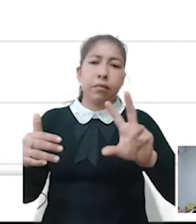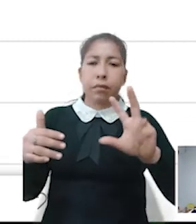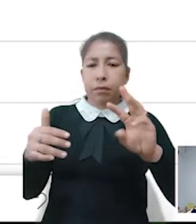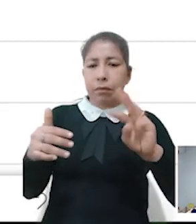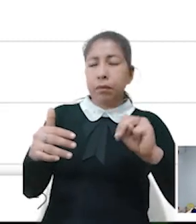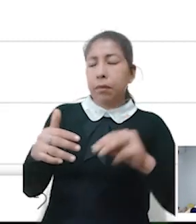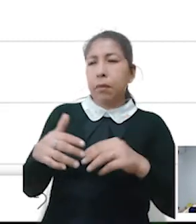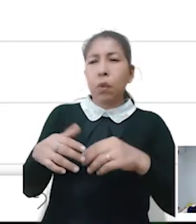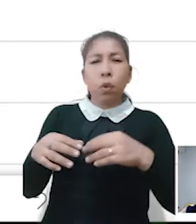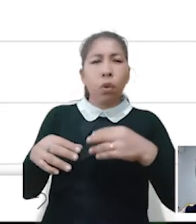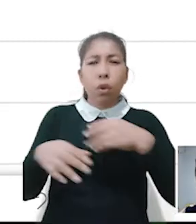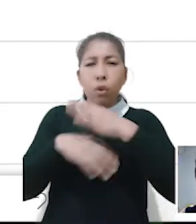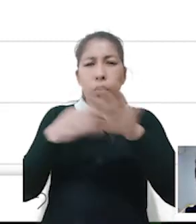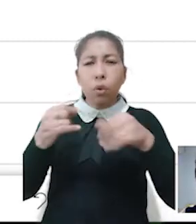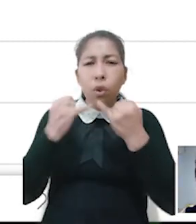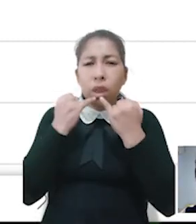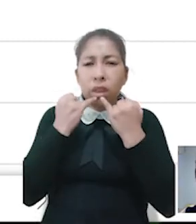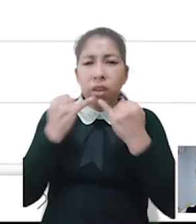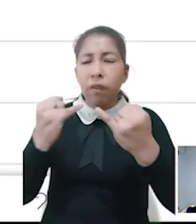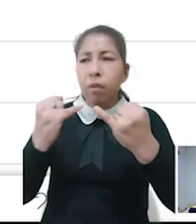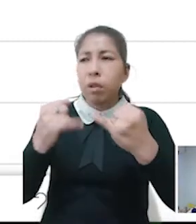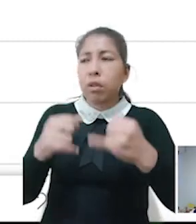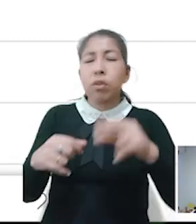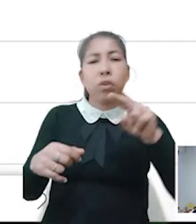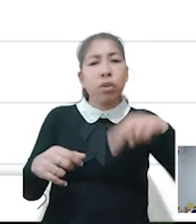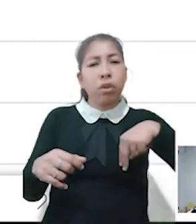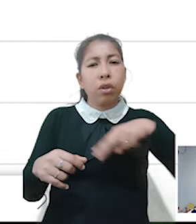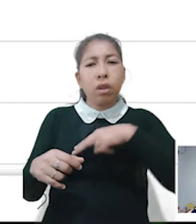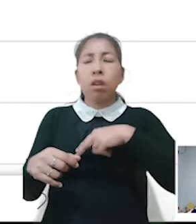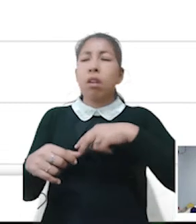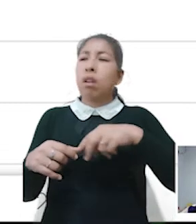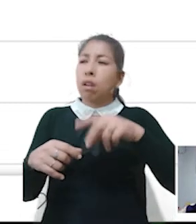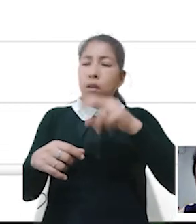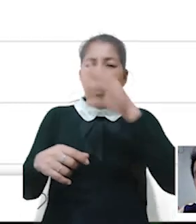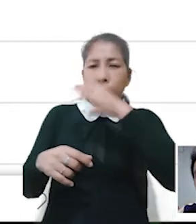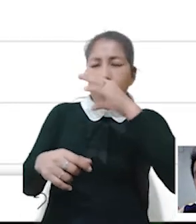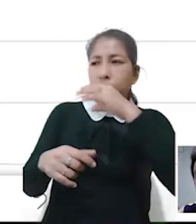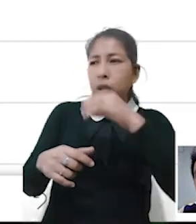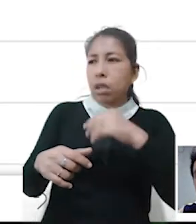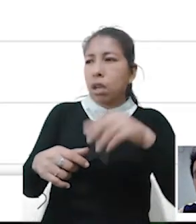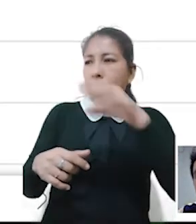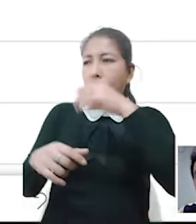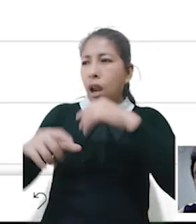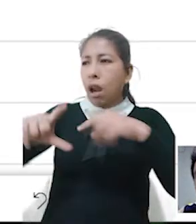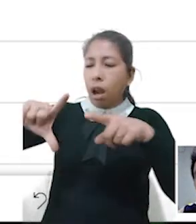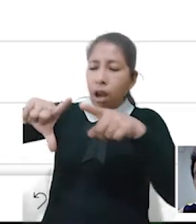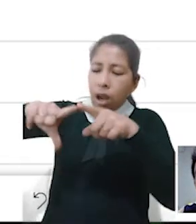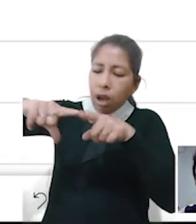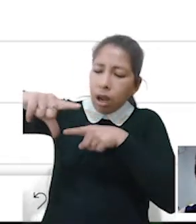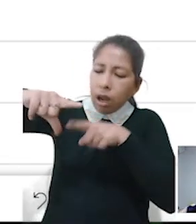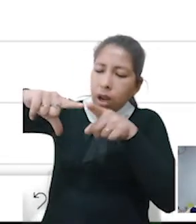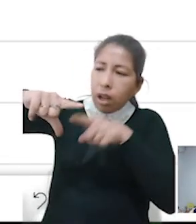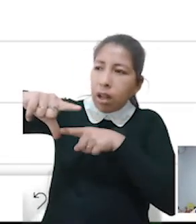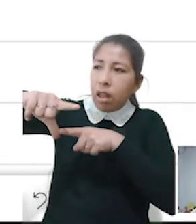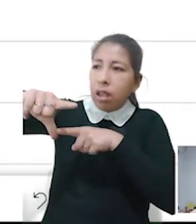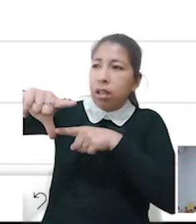información, determina la medida del segmento AB. Así que a esta parte desconocida le vamos a bautizar